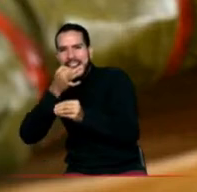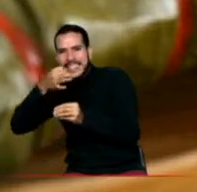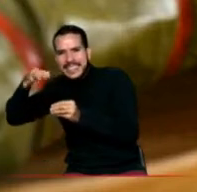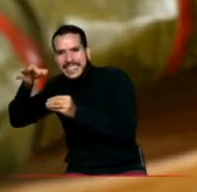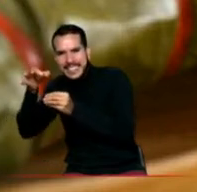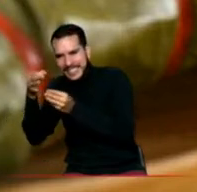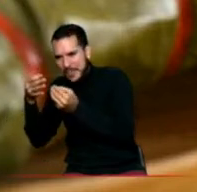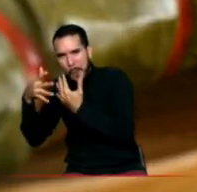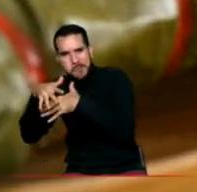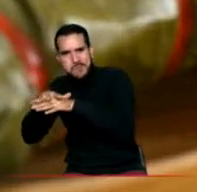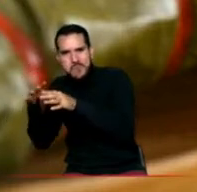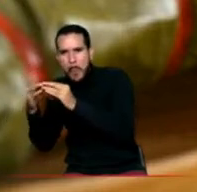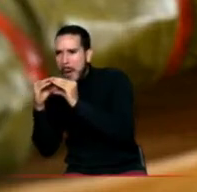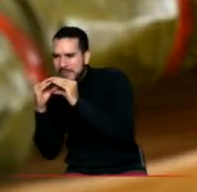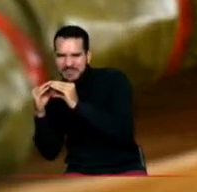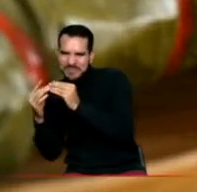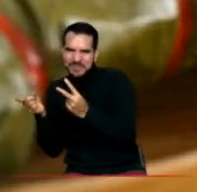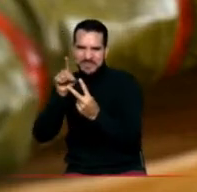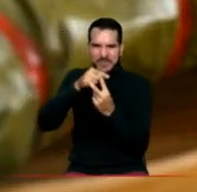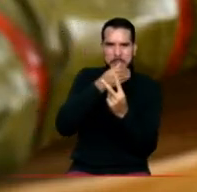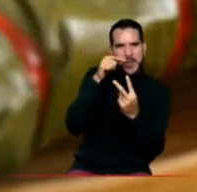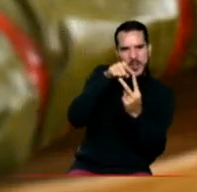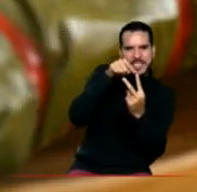tenemos otro audio, Germán.